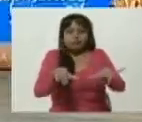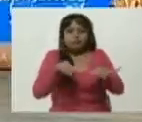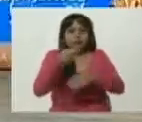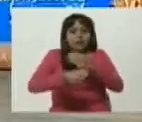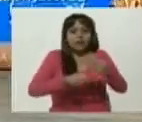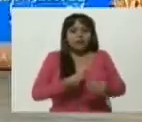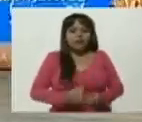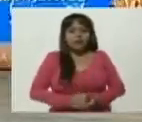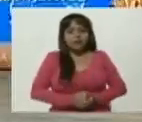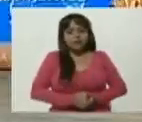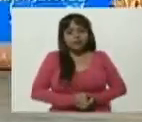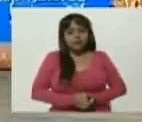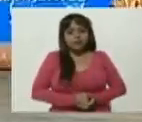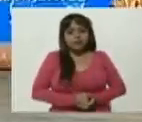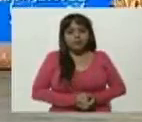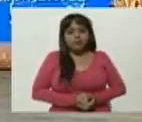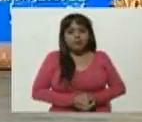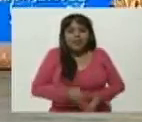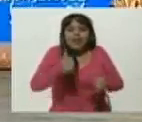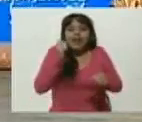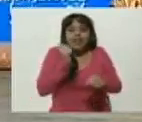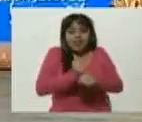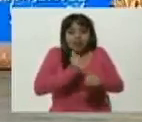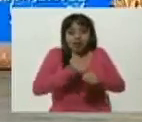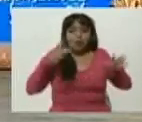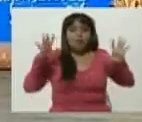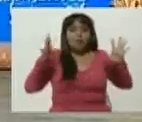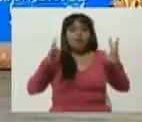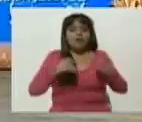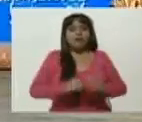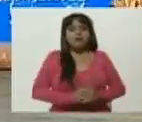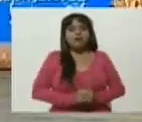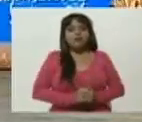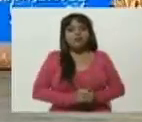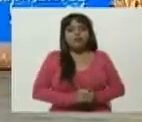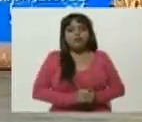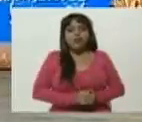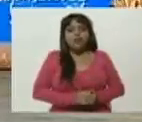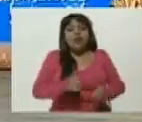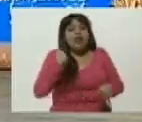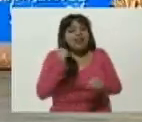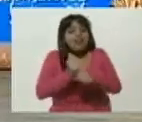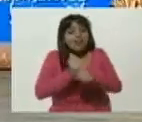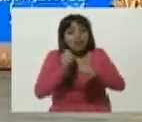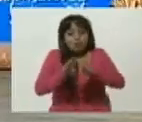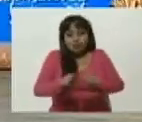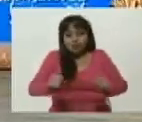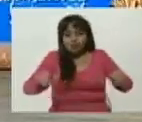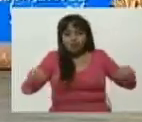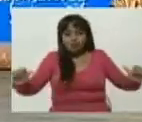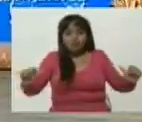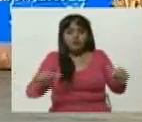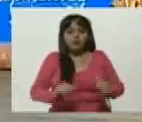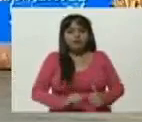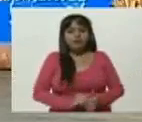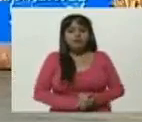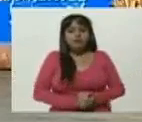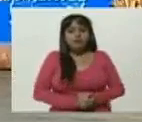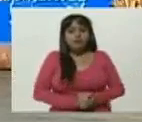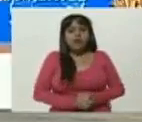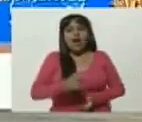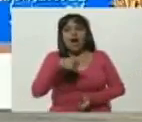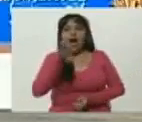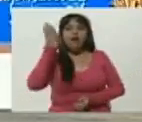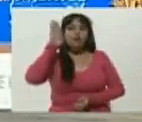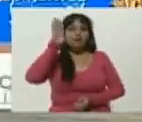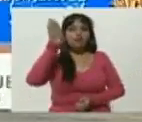porque en el trabajo con las manos, en el trabajo en la tierra, es que está el